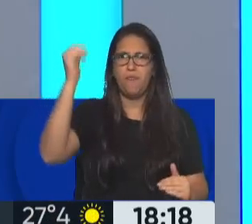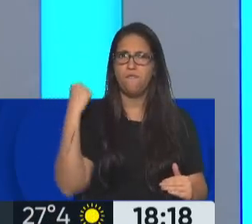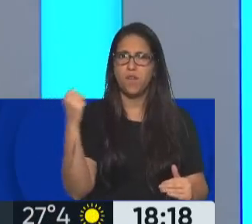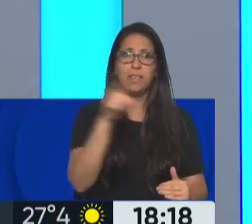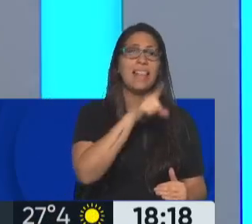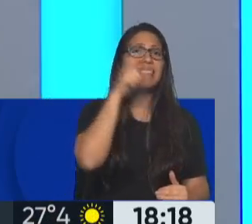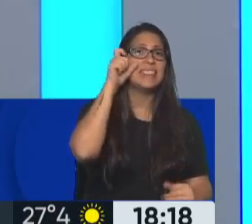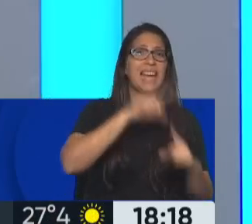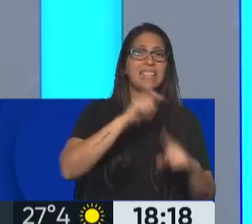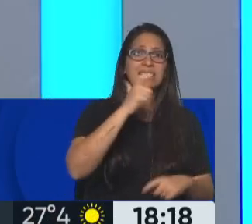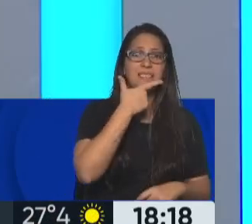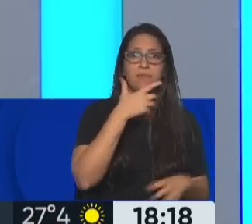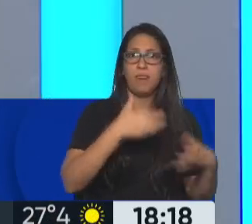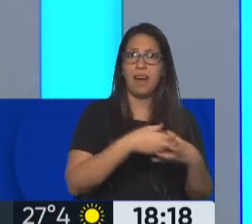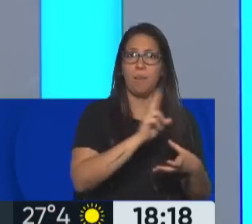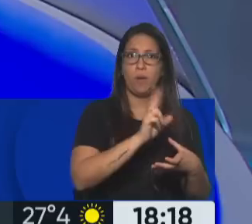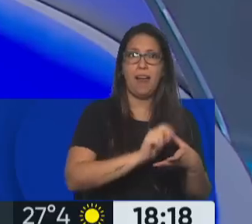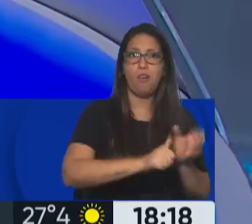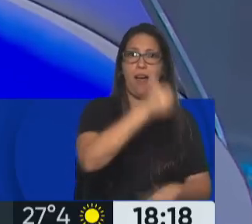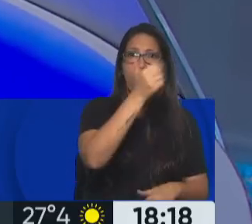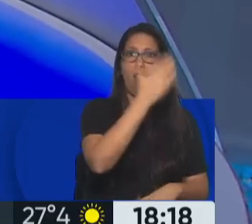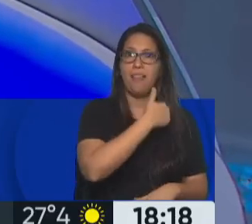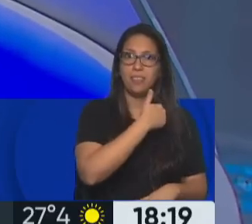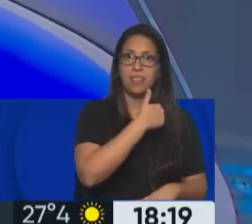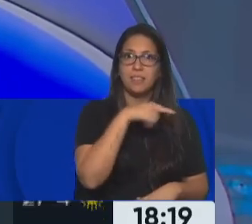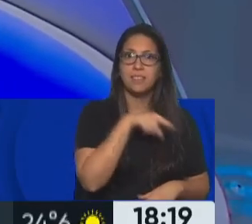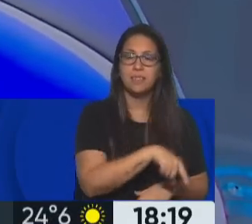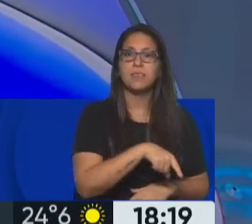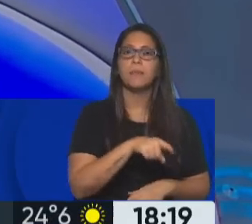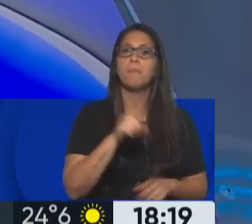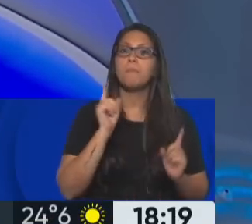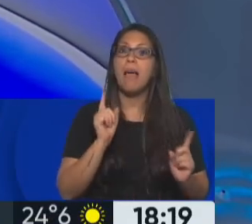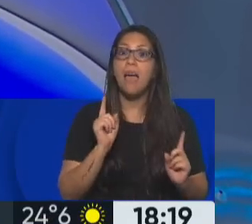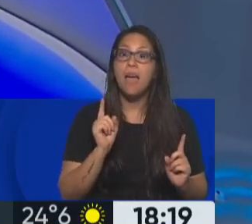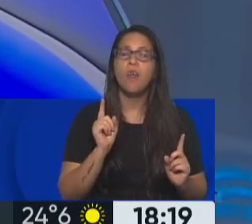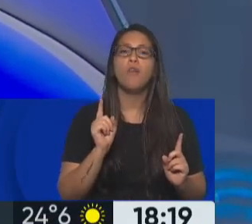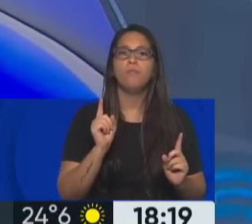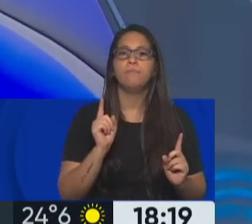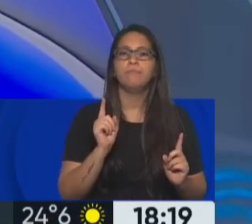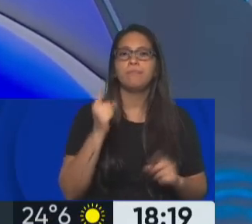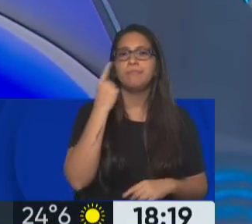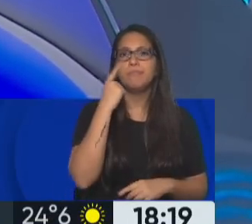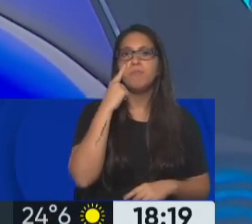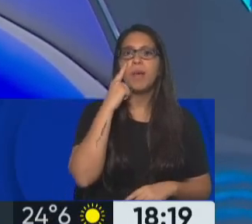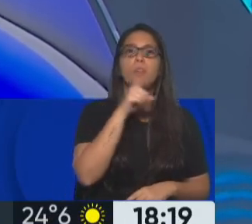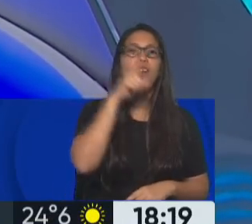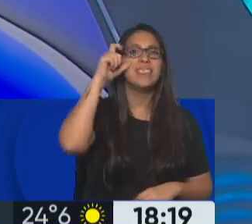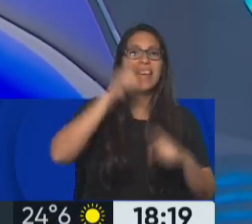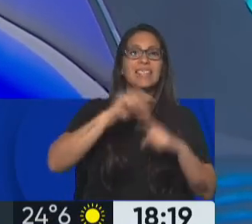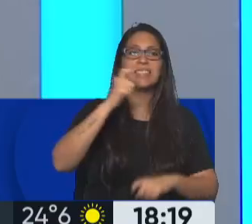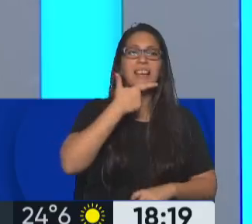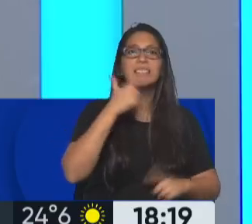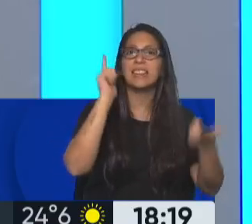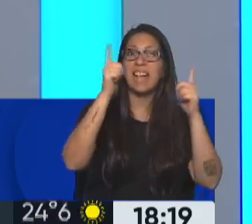los republicanos en la elección anterior. Ahora, si uno mira los condados del sur de Texas, por ejemplo, uno que se llama